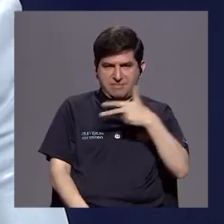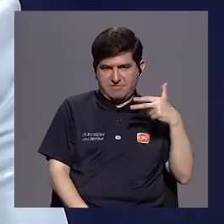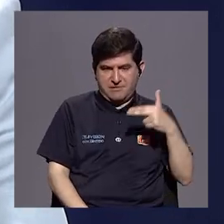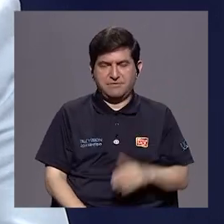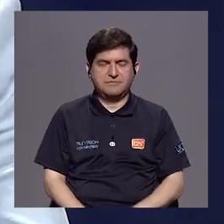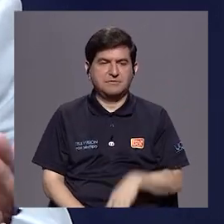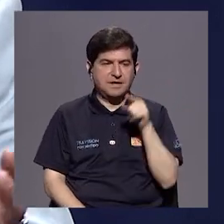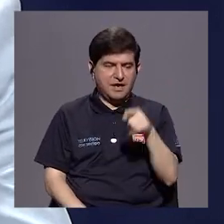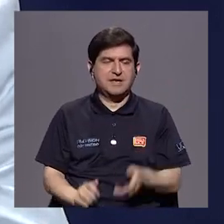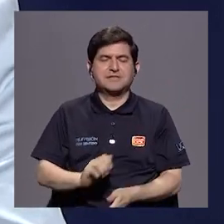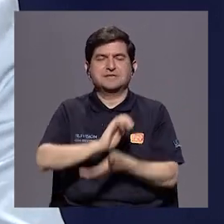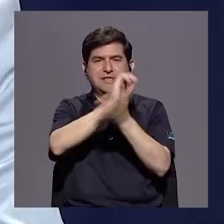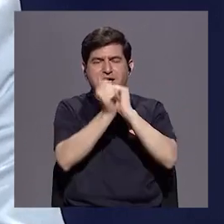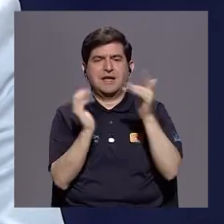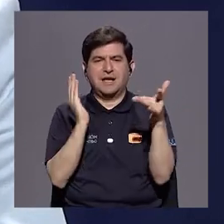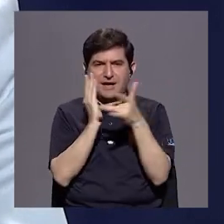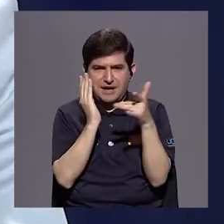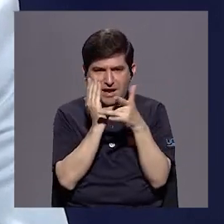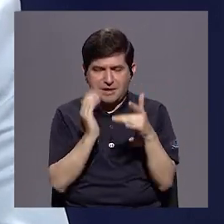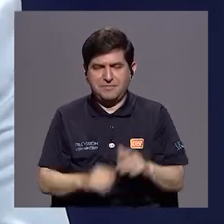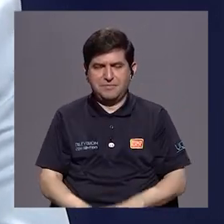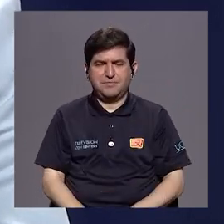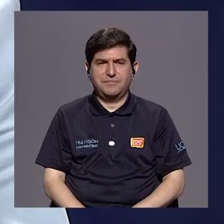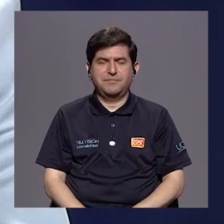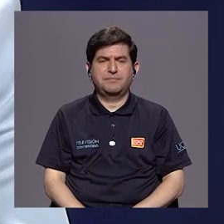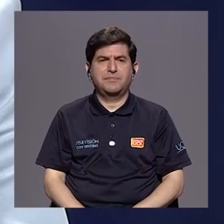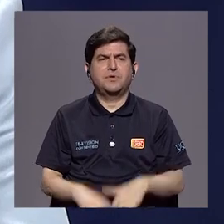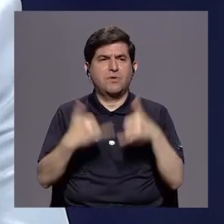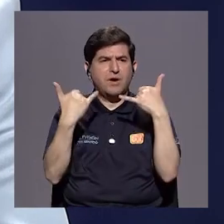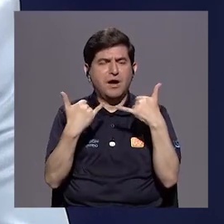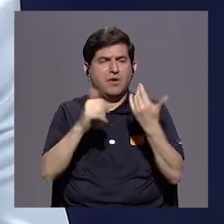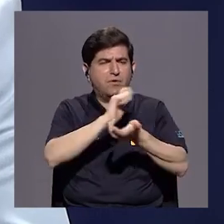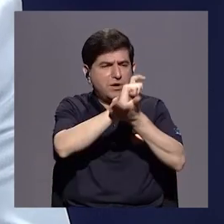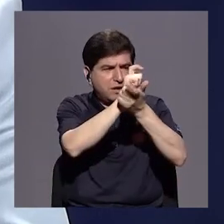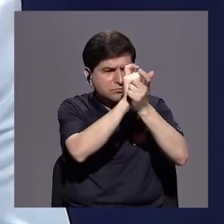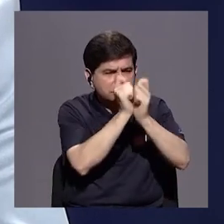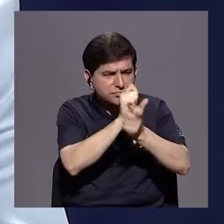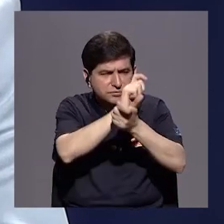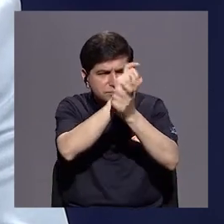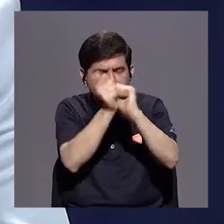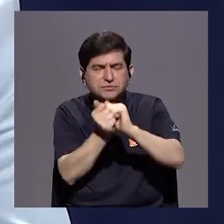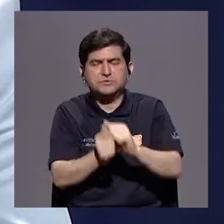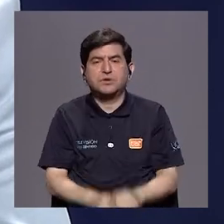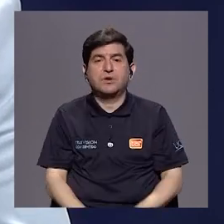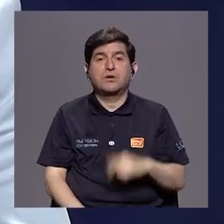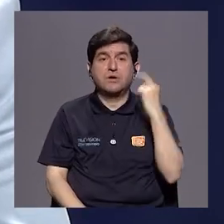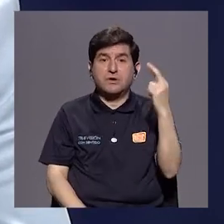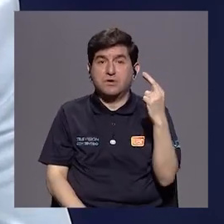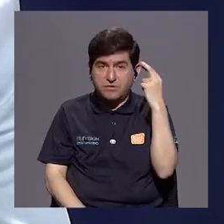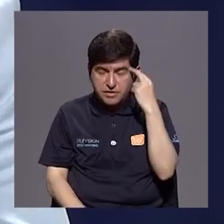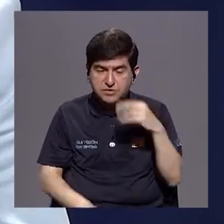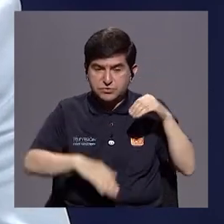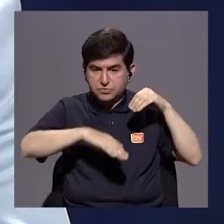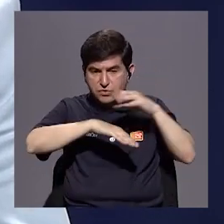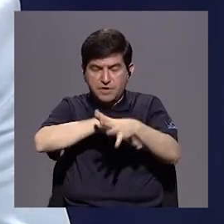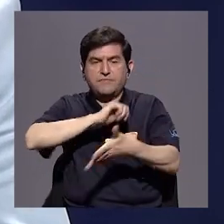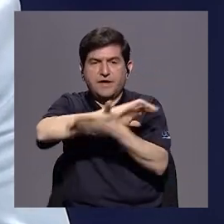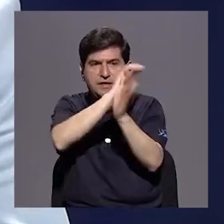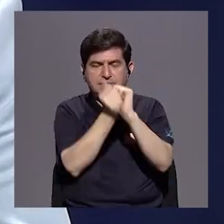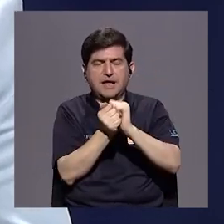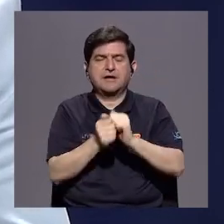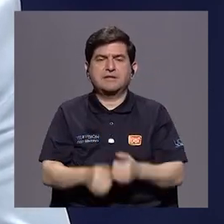tecnológico esa trayectoria tecnológica ha venido cambiando producto por un lado de los efectos del cambio